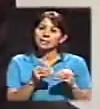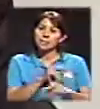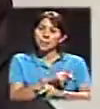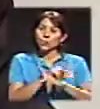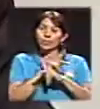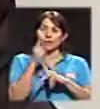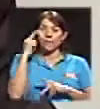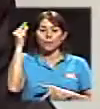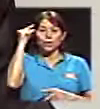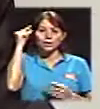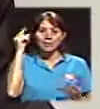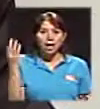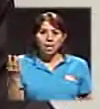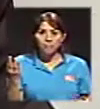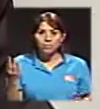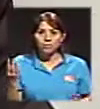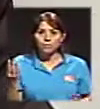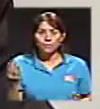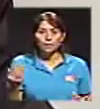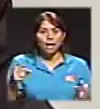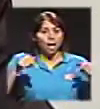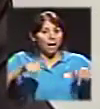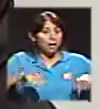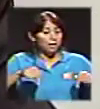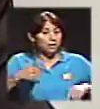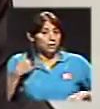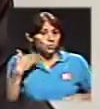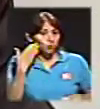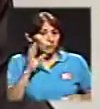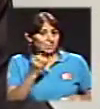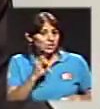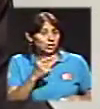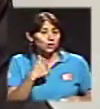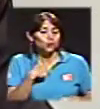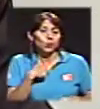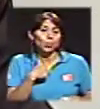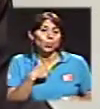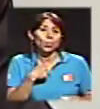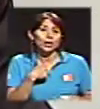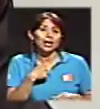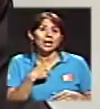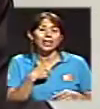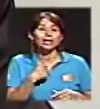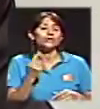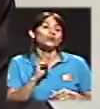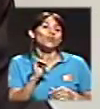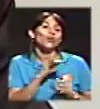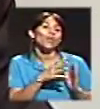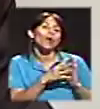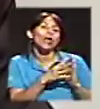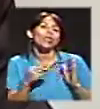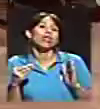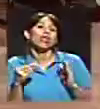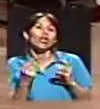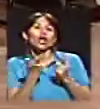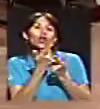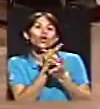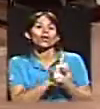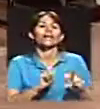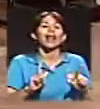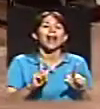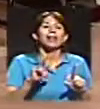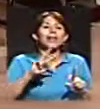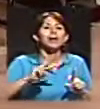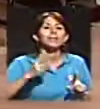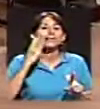Estado. Claro. Aquí yo no sé si estoy haciendo eco del liberal que fue el bisabuelo de